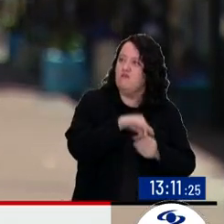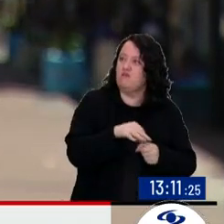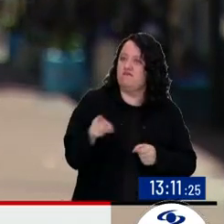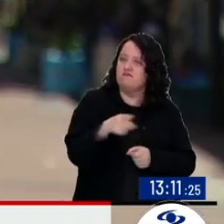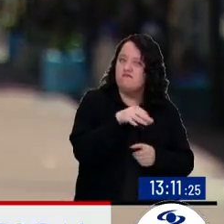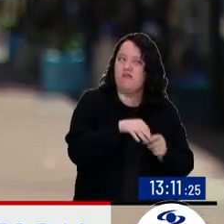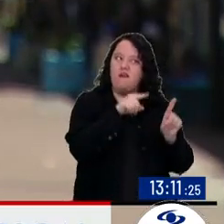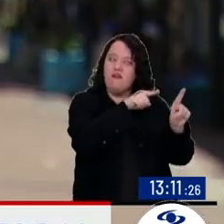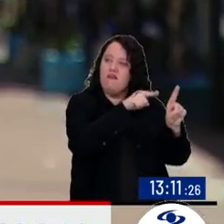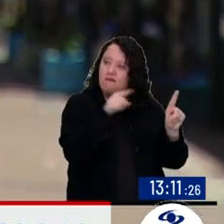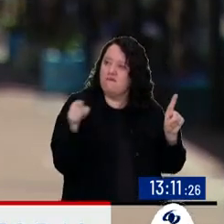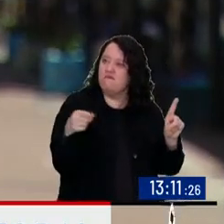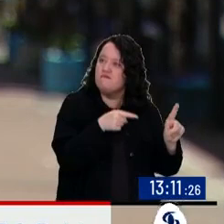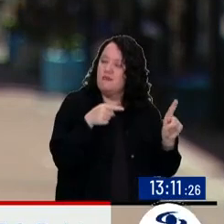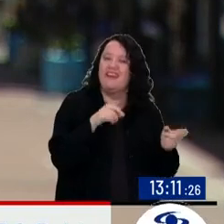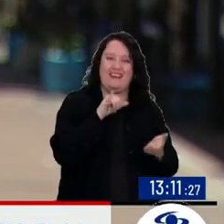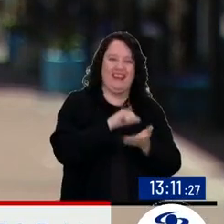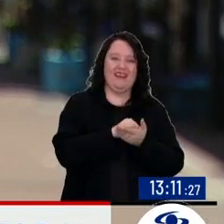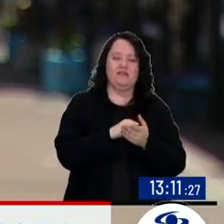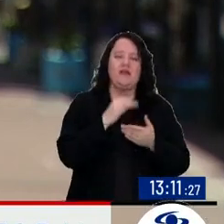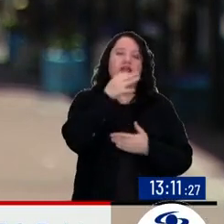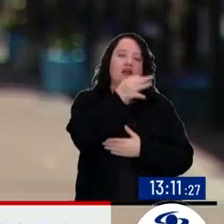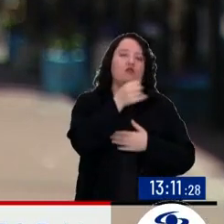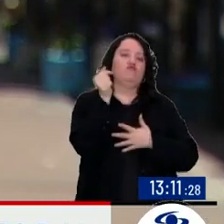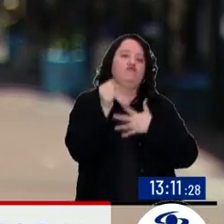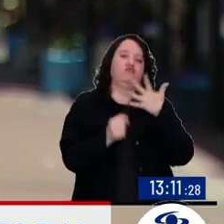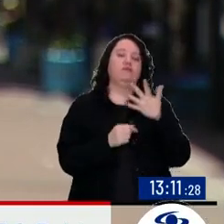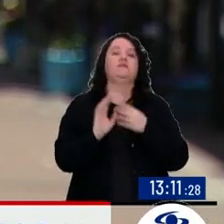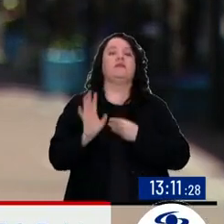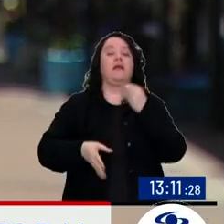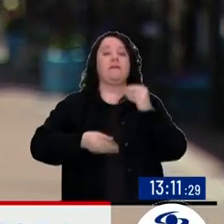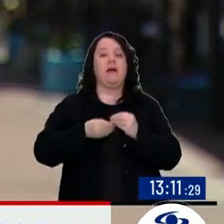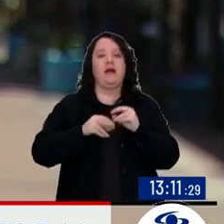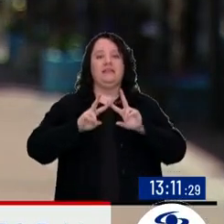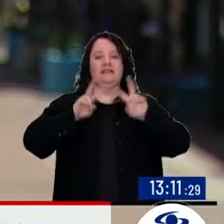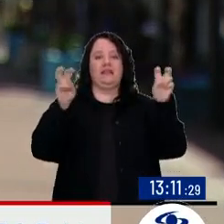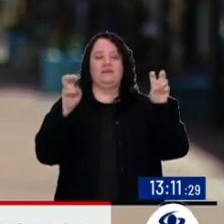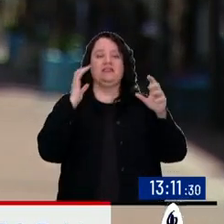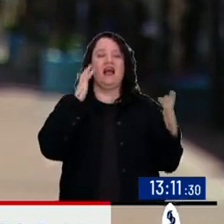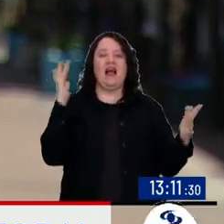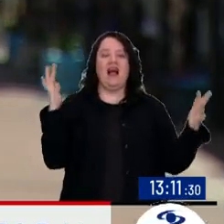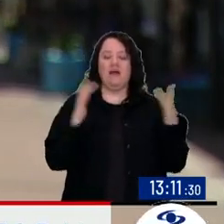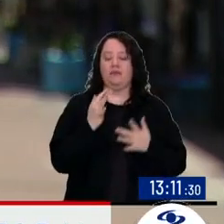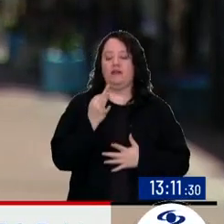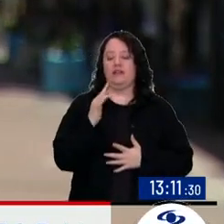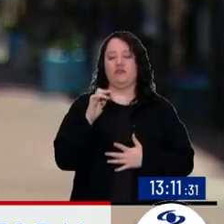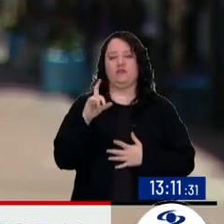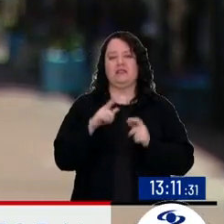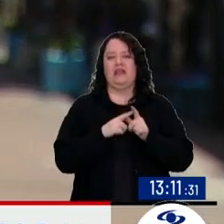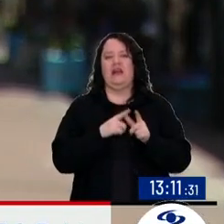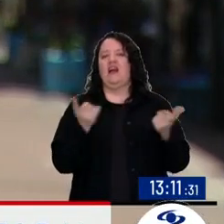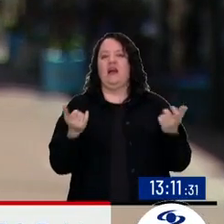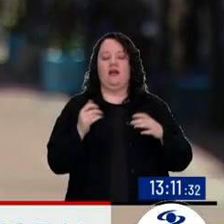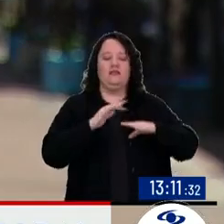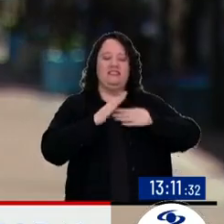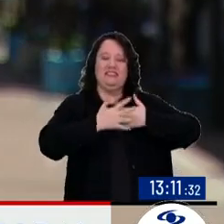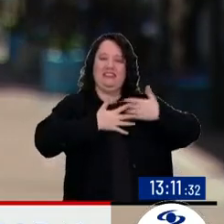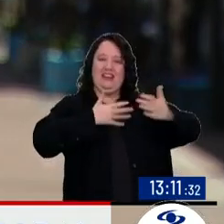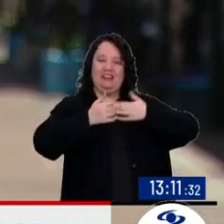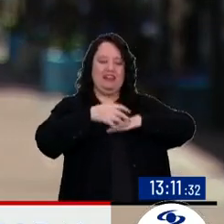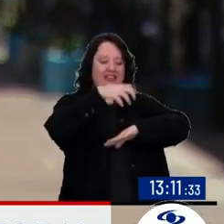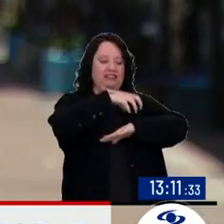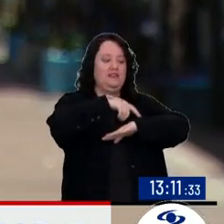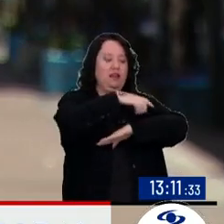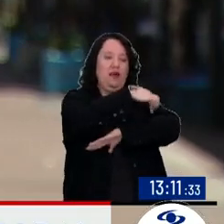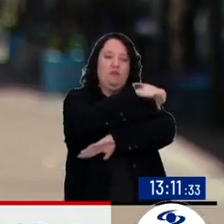voto a favor de un candidato en específico, y también temas de transhumancia en cuanto a la distancia entre San Andrés y Providencia. También